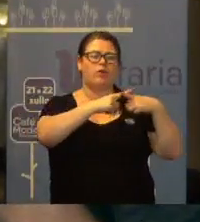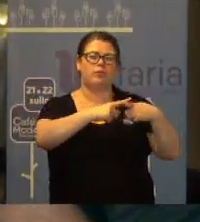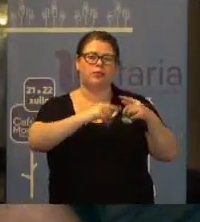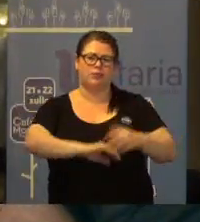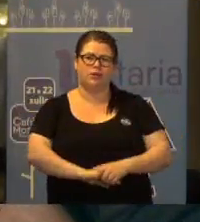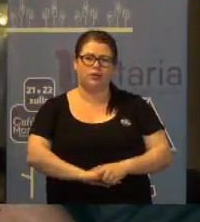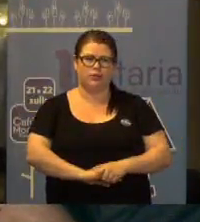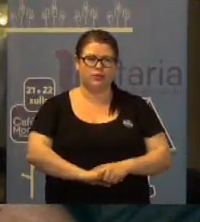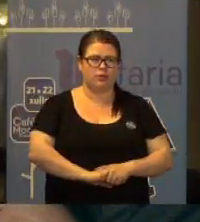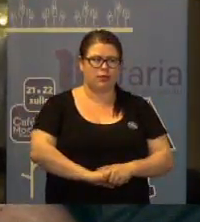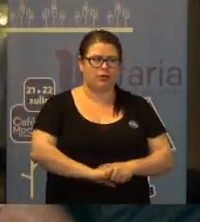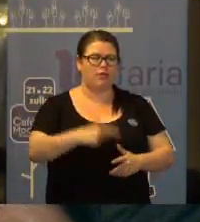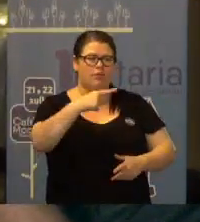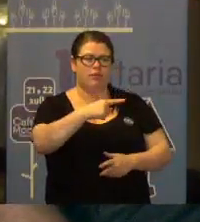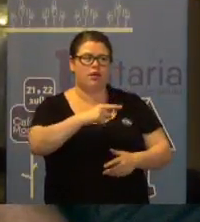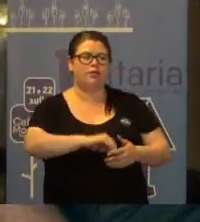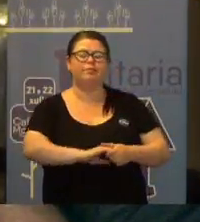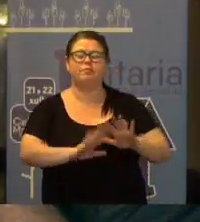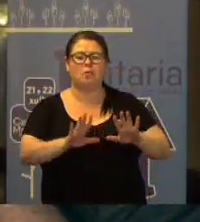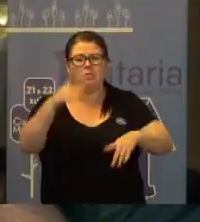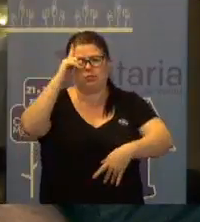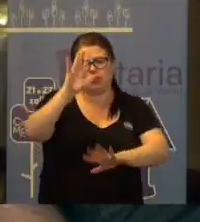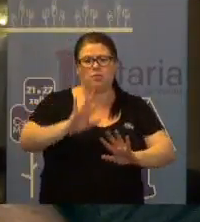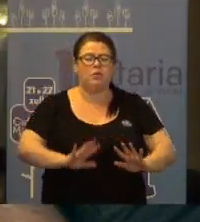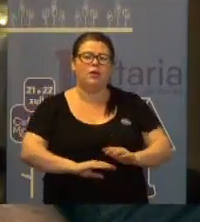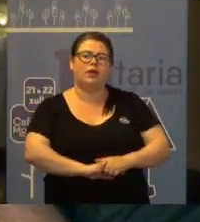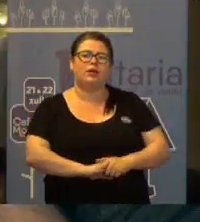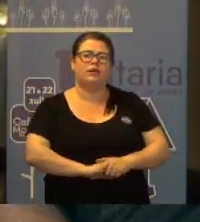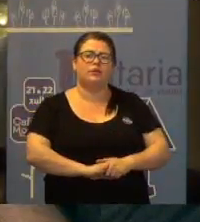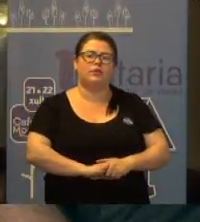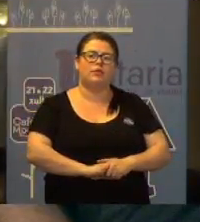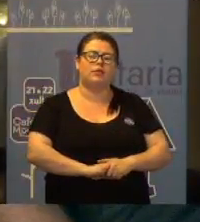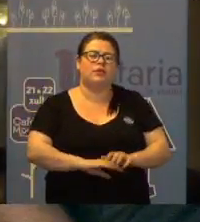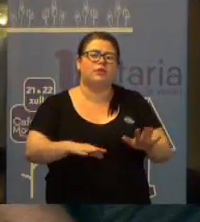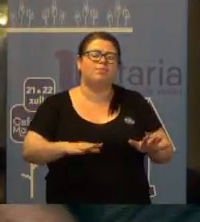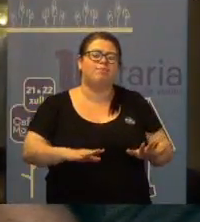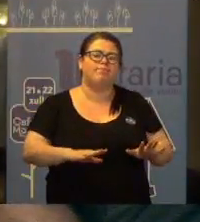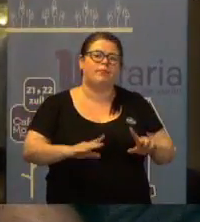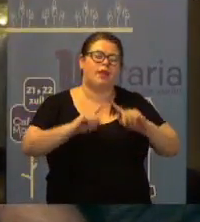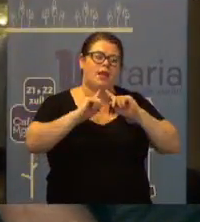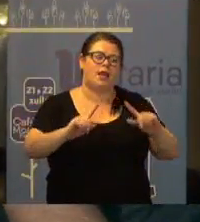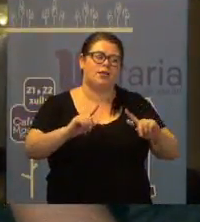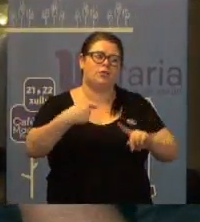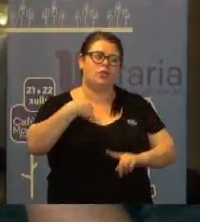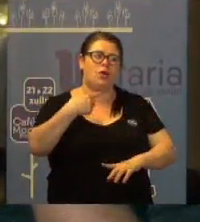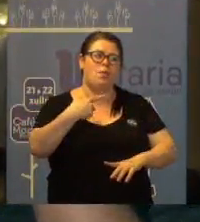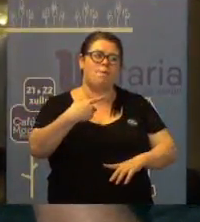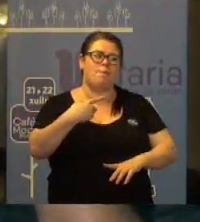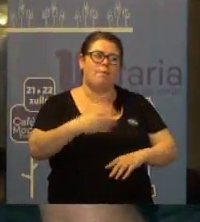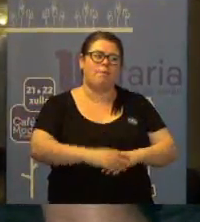eu, nin creo que Ana fora tacticista, non sei, bueno, non sei por quen iba estas últimas intervencións. En todo caso, eu que creo que sí que